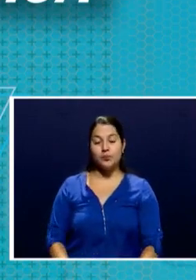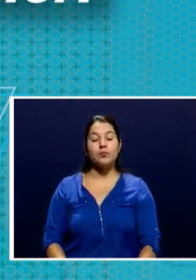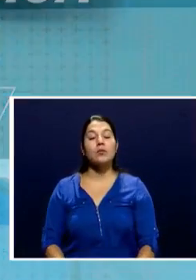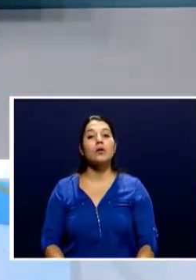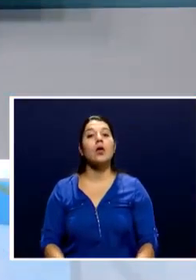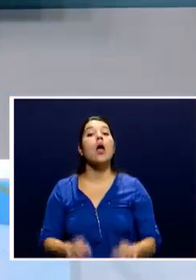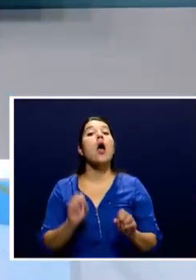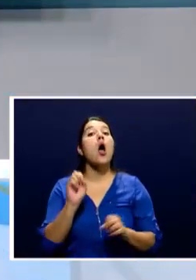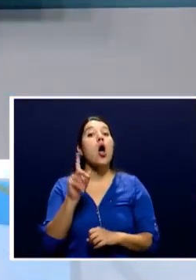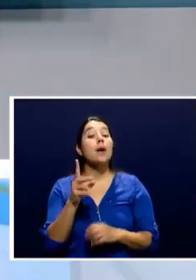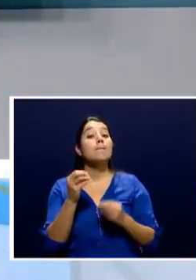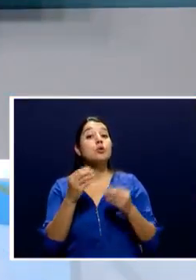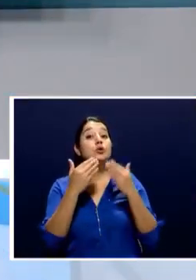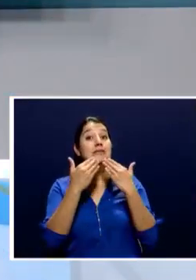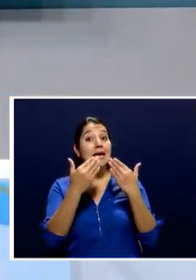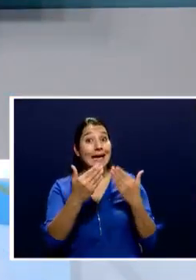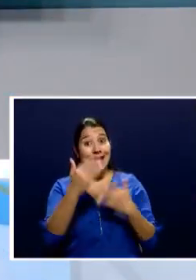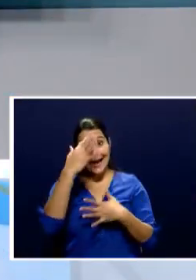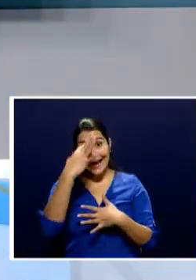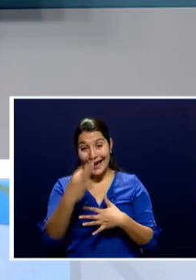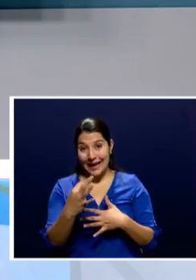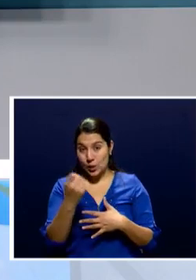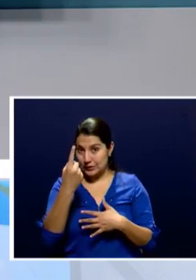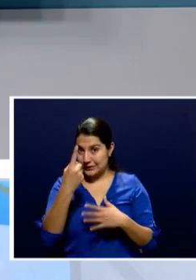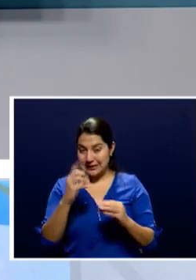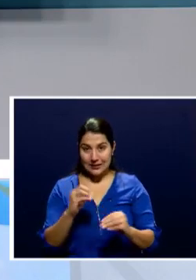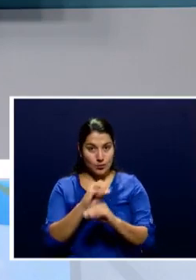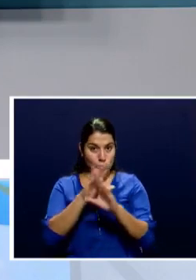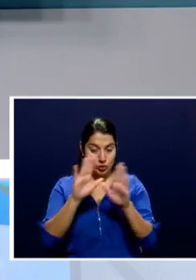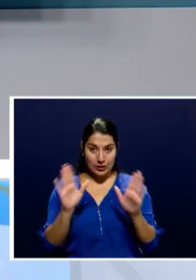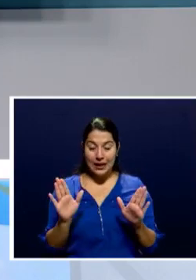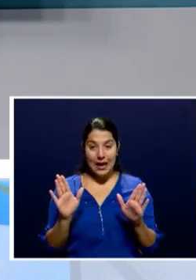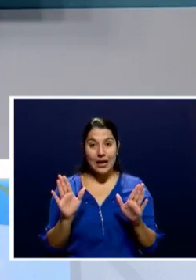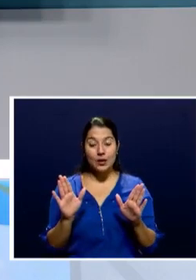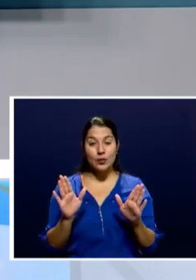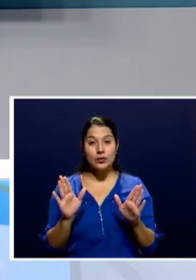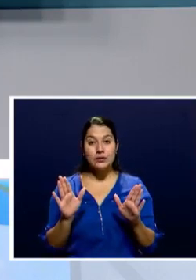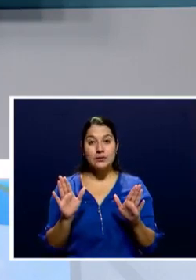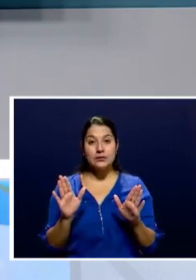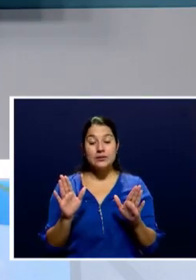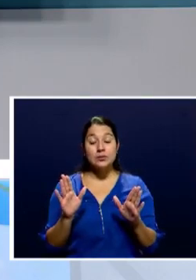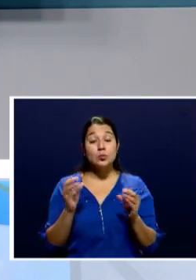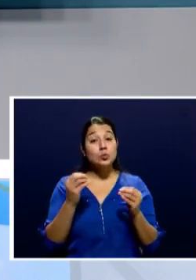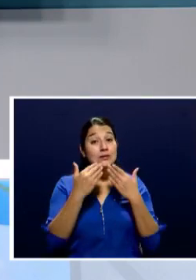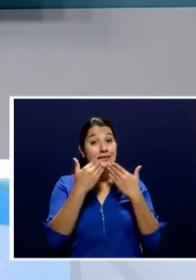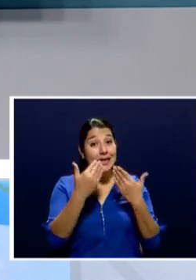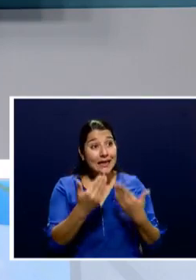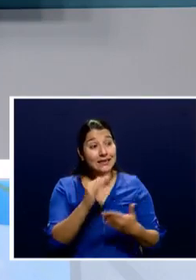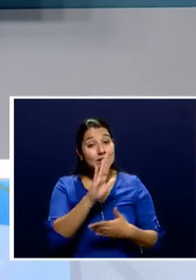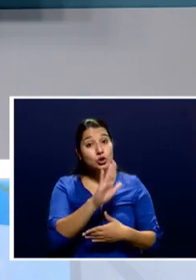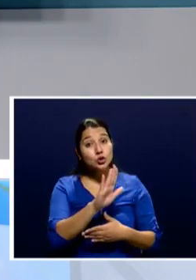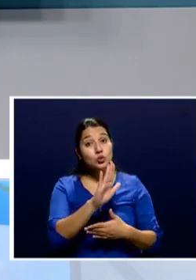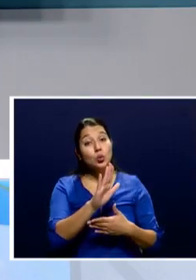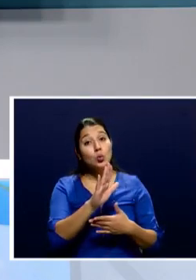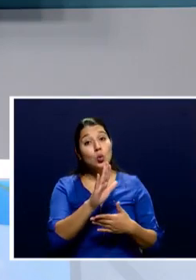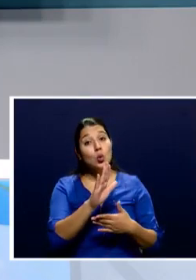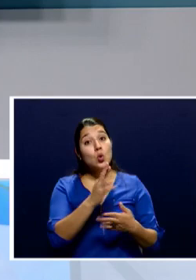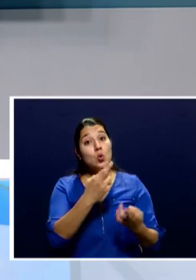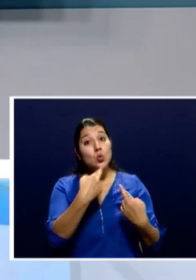Fantástico, muchísimas gracias. Creo que es bastante claro el panorama. Le agradezco su participación,